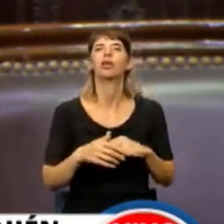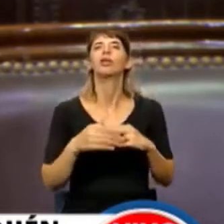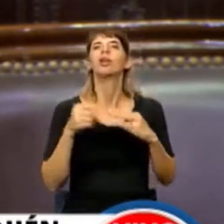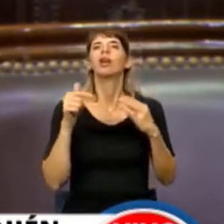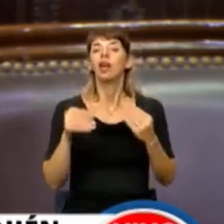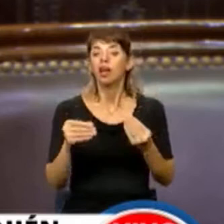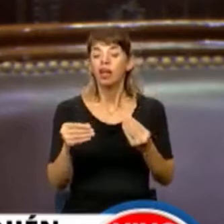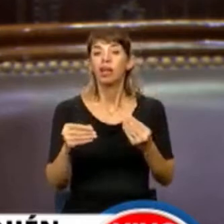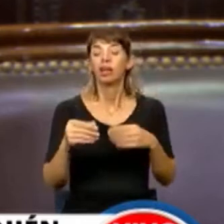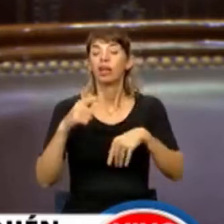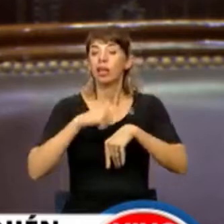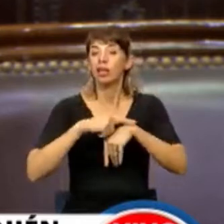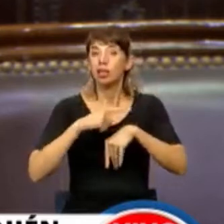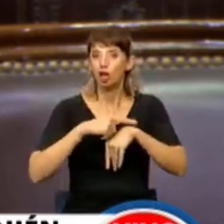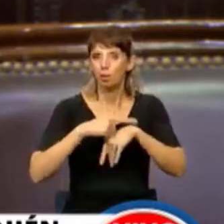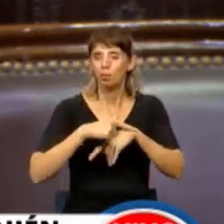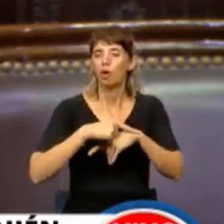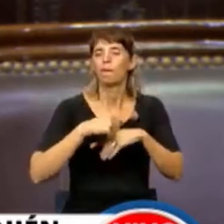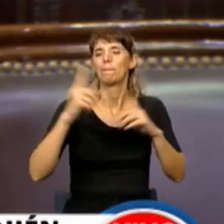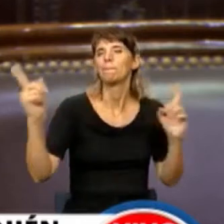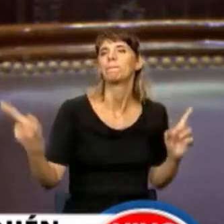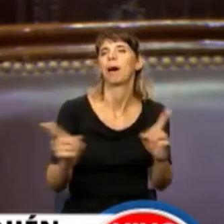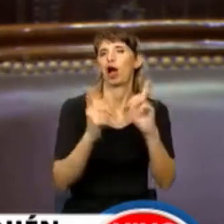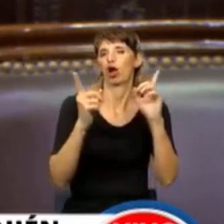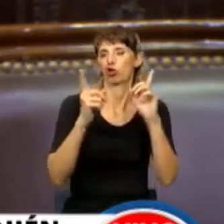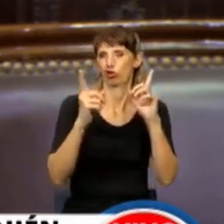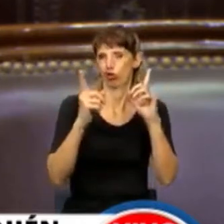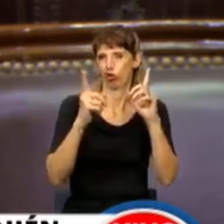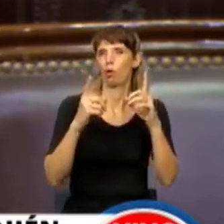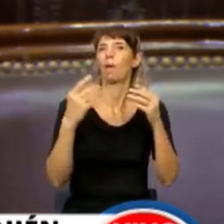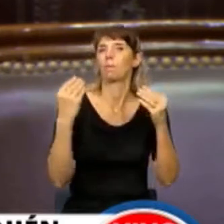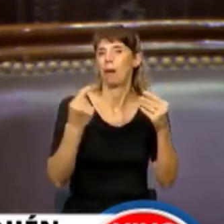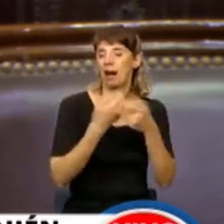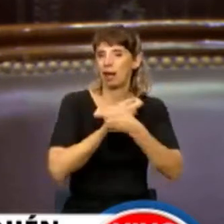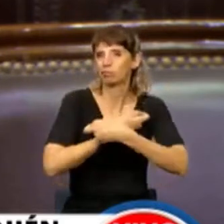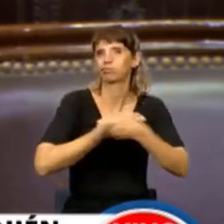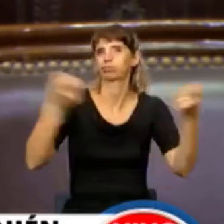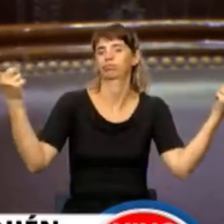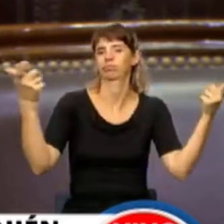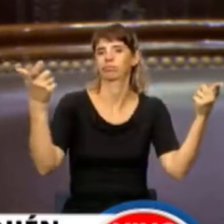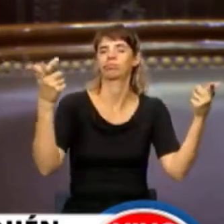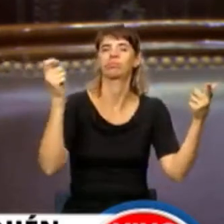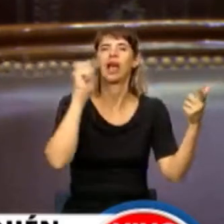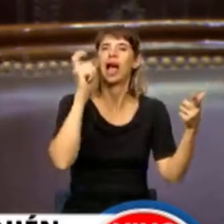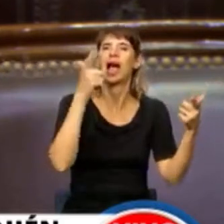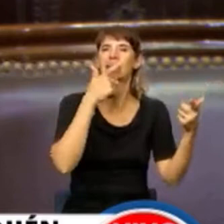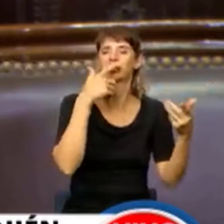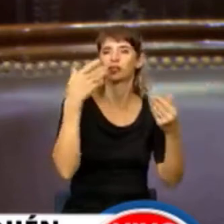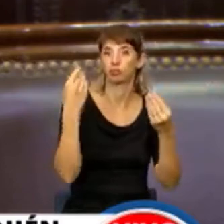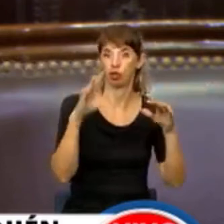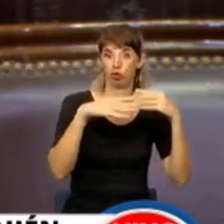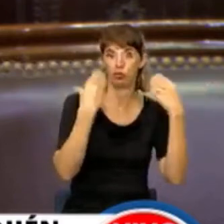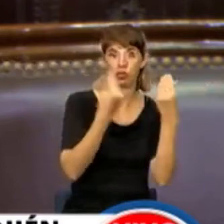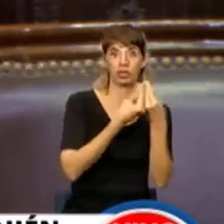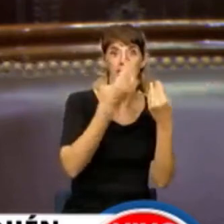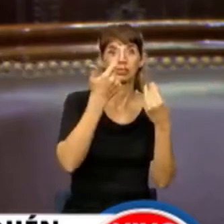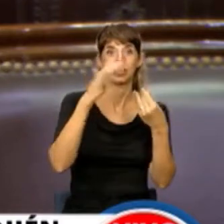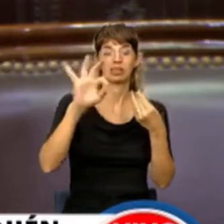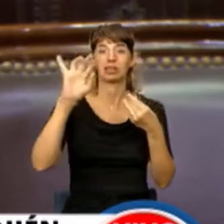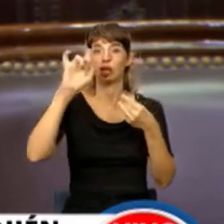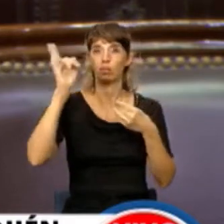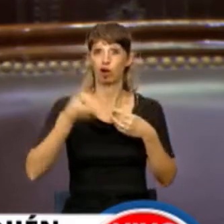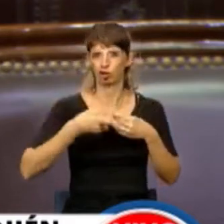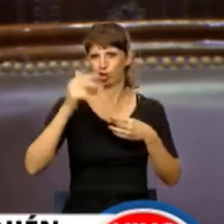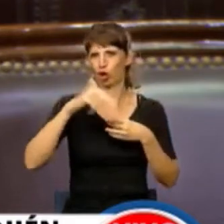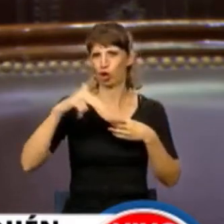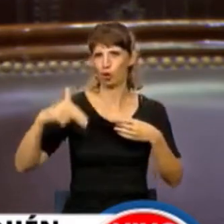poderla extraer y poderle brindar a los argentinos. Gas que en el 60% es aportado por los neuquinos, y en lo